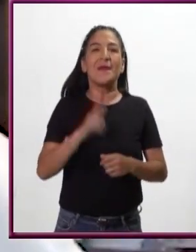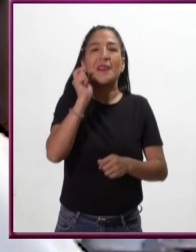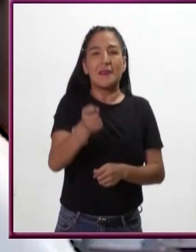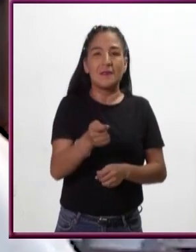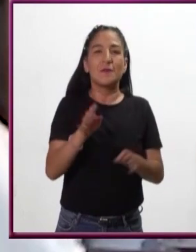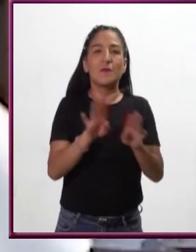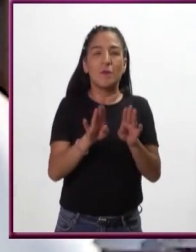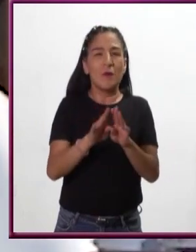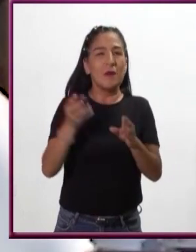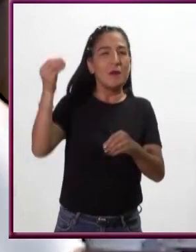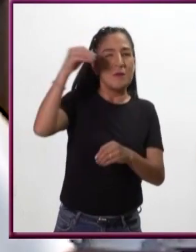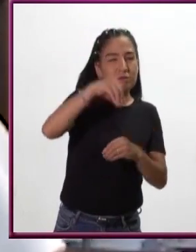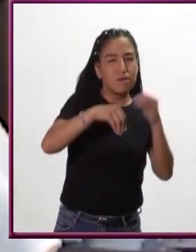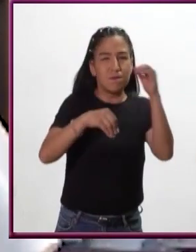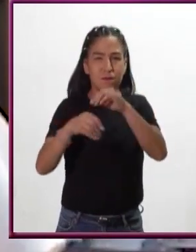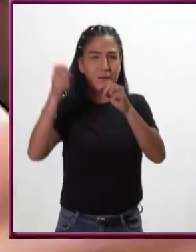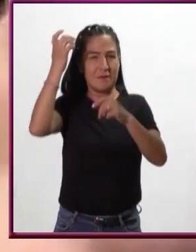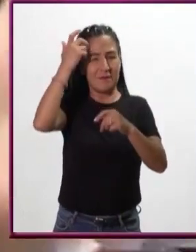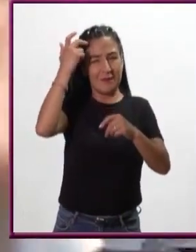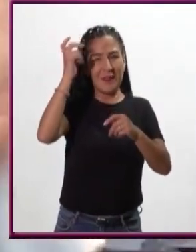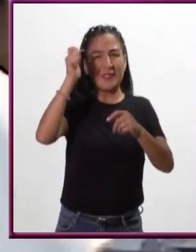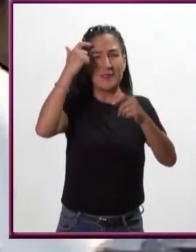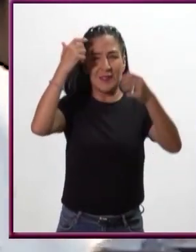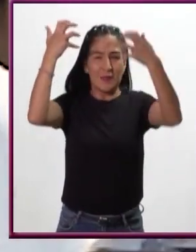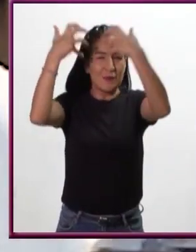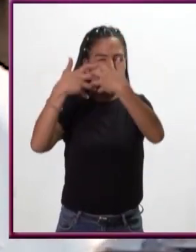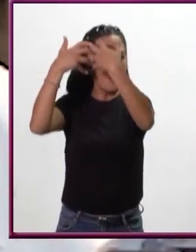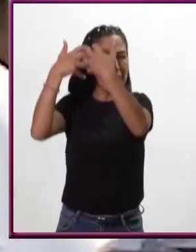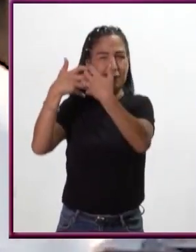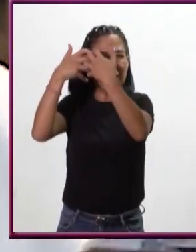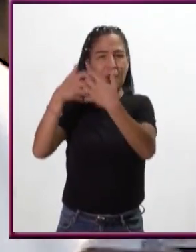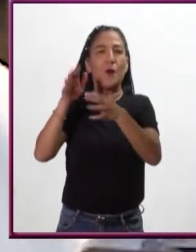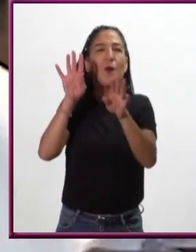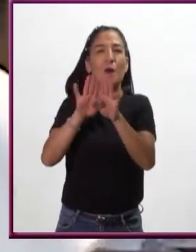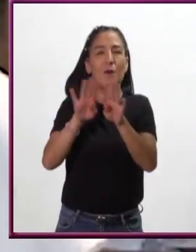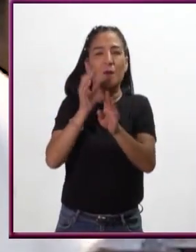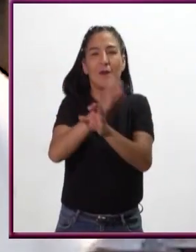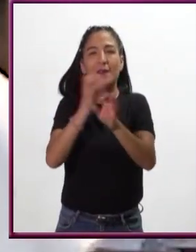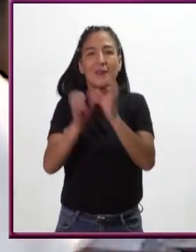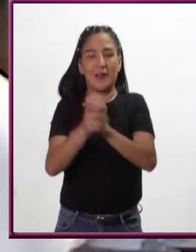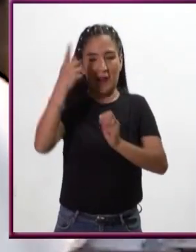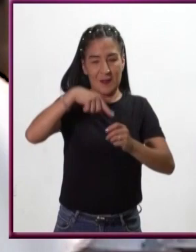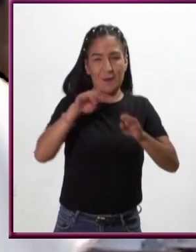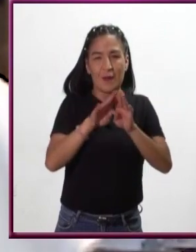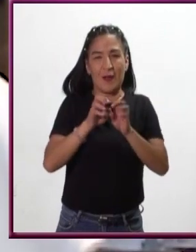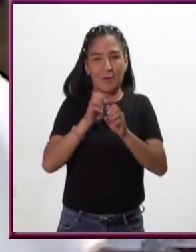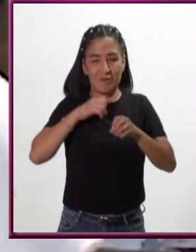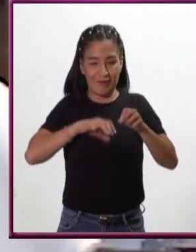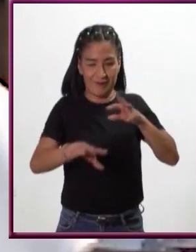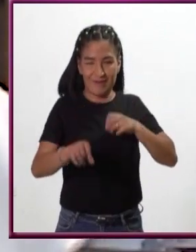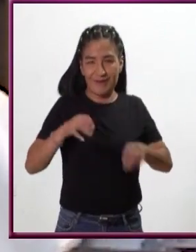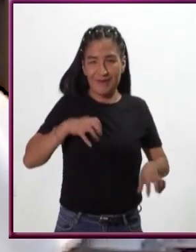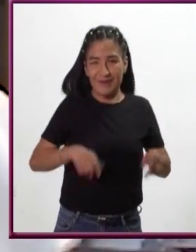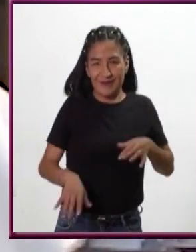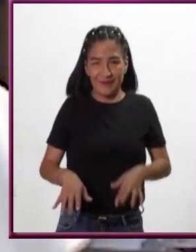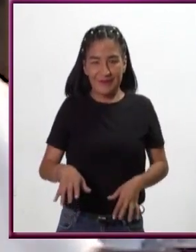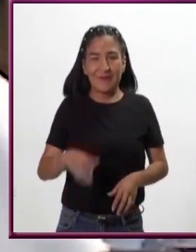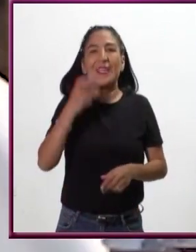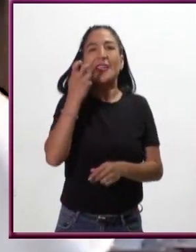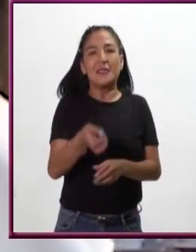también en las estructuras cerebrales y las sustancias que se liberan, ¿no? En cada una de